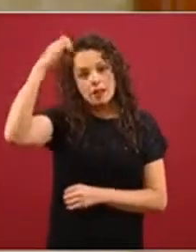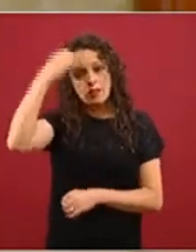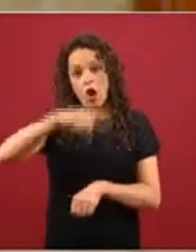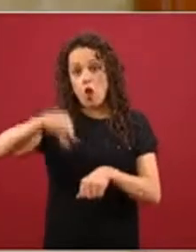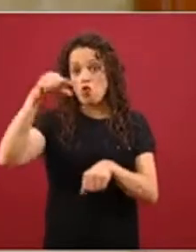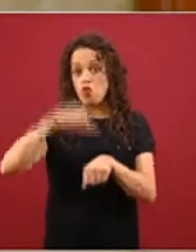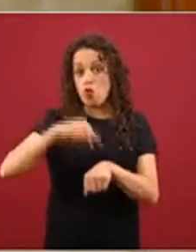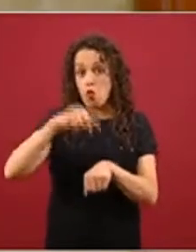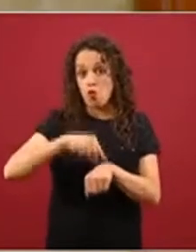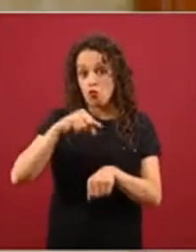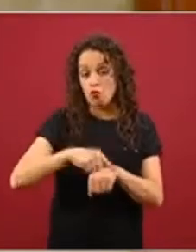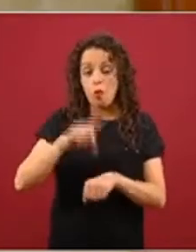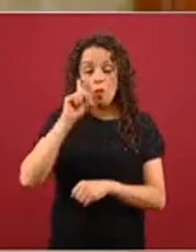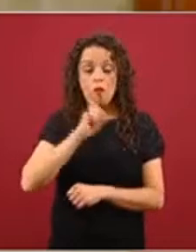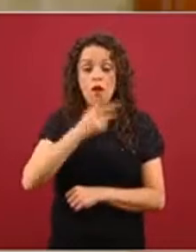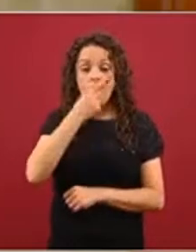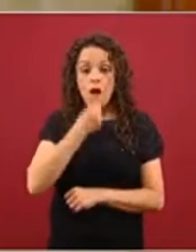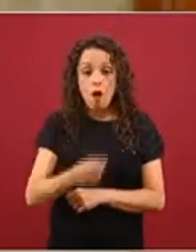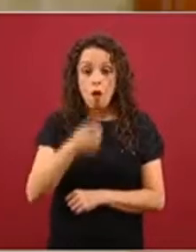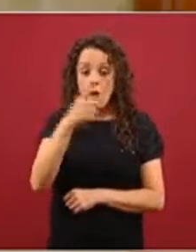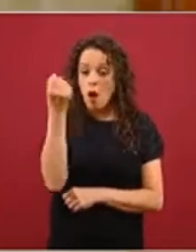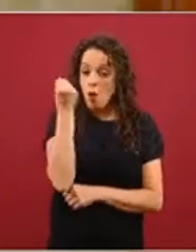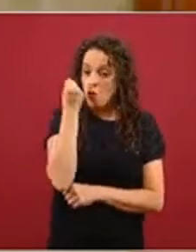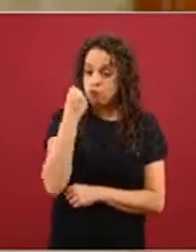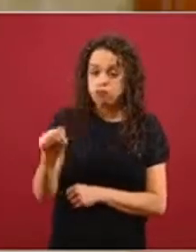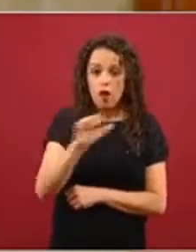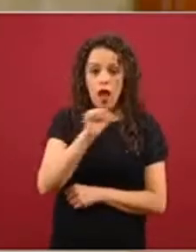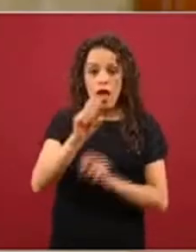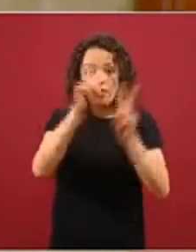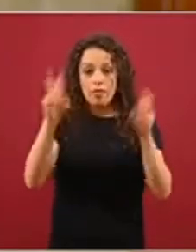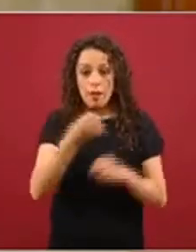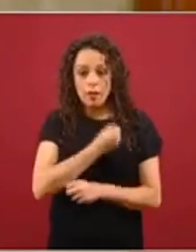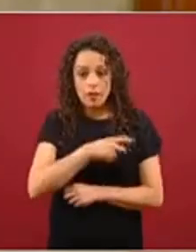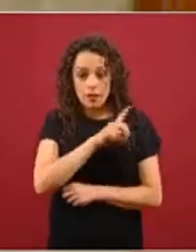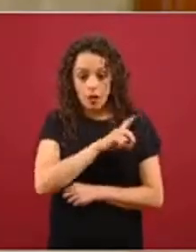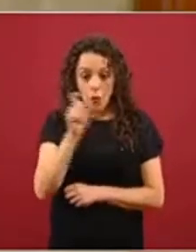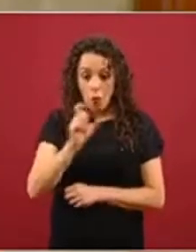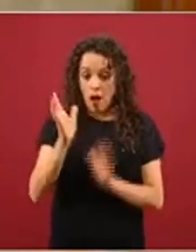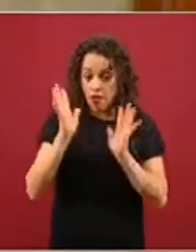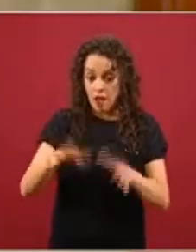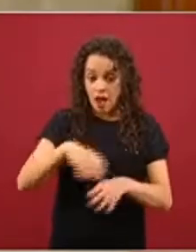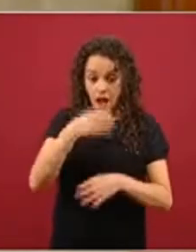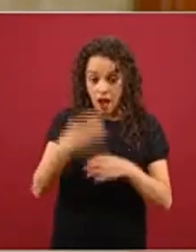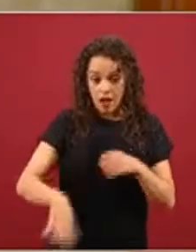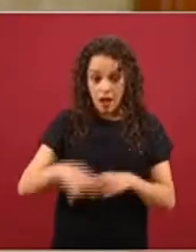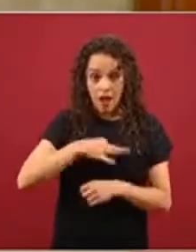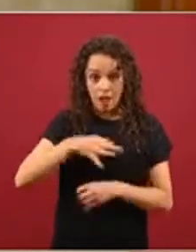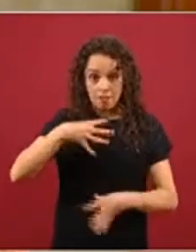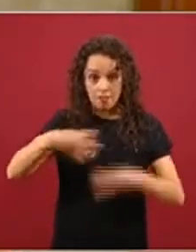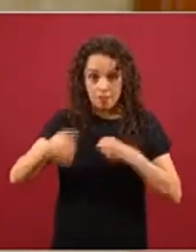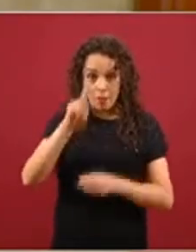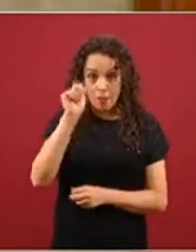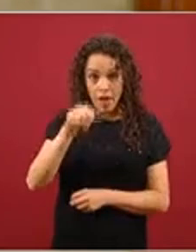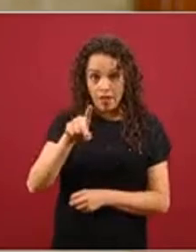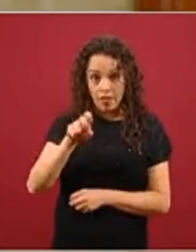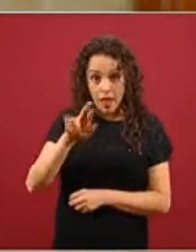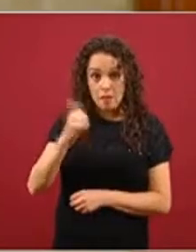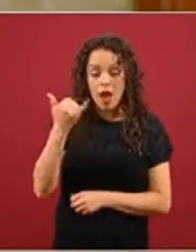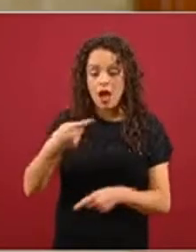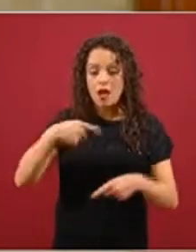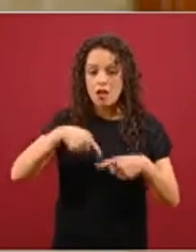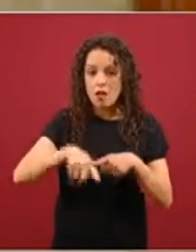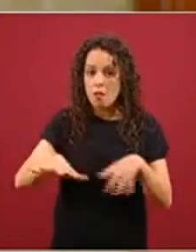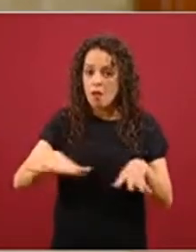de salud se puede mantener después de que termine esta pandemia y empezar a hacer una transformación como lo